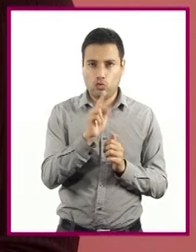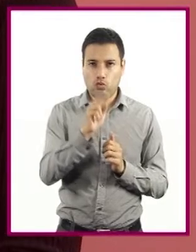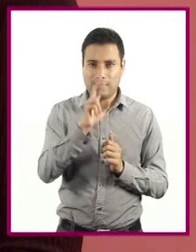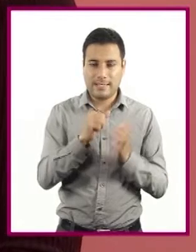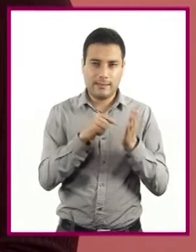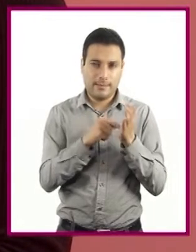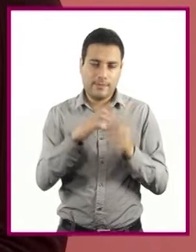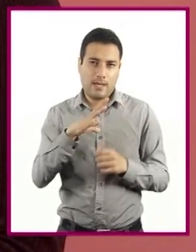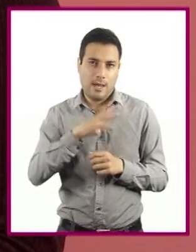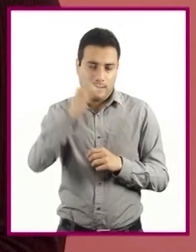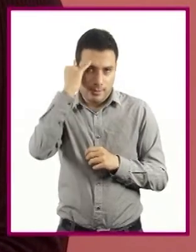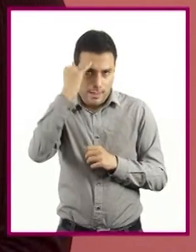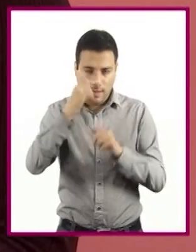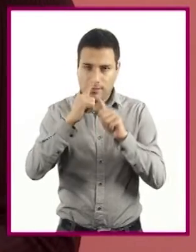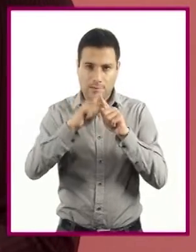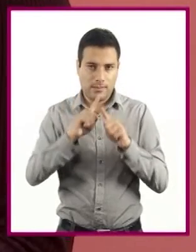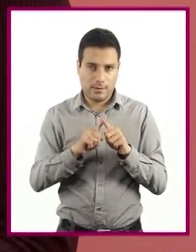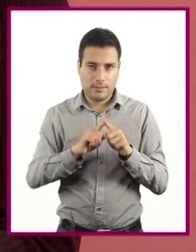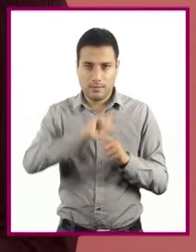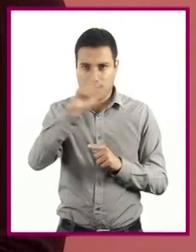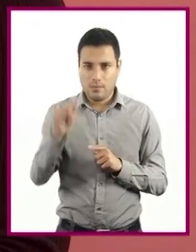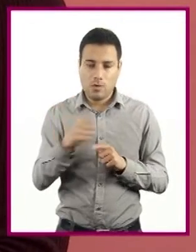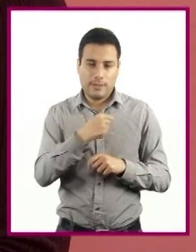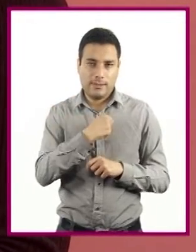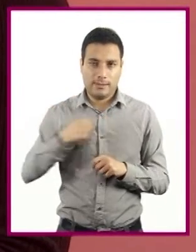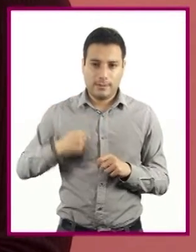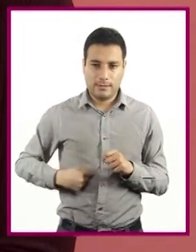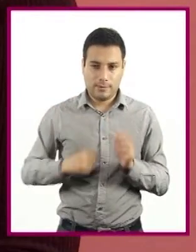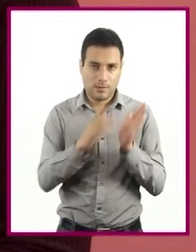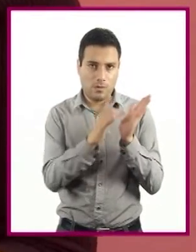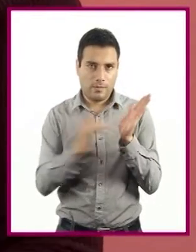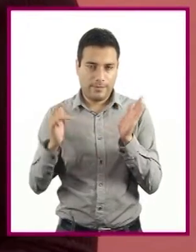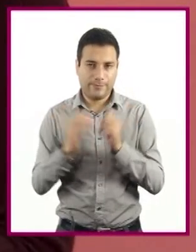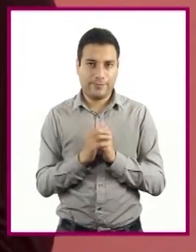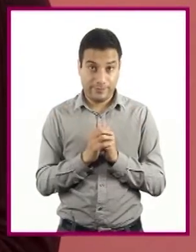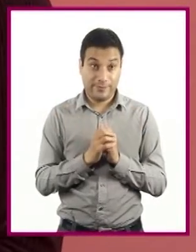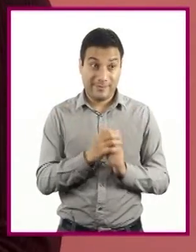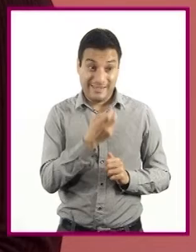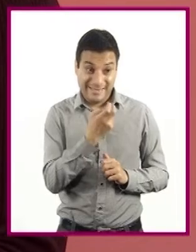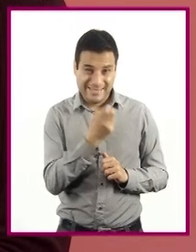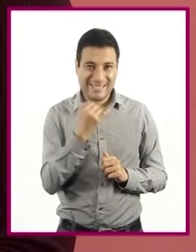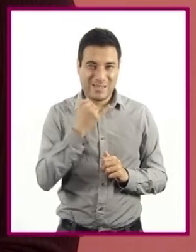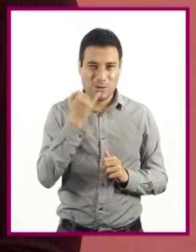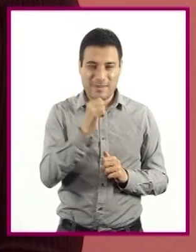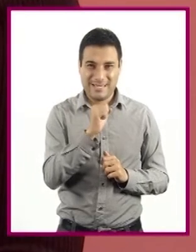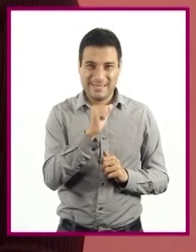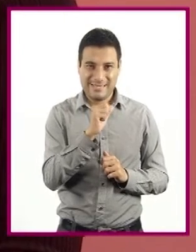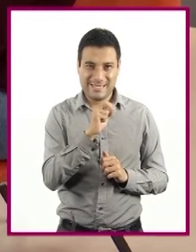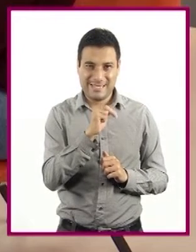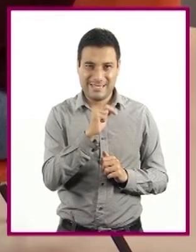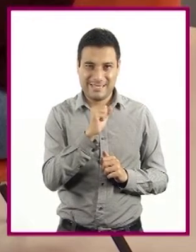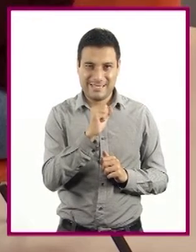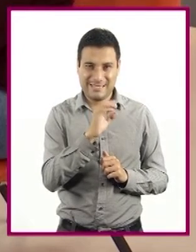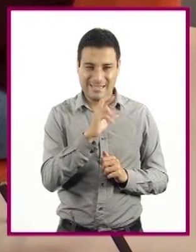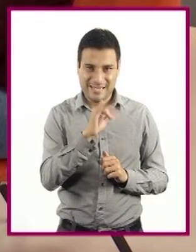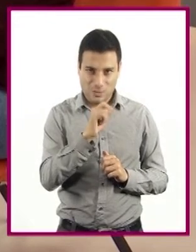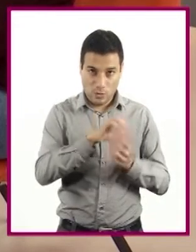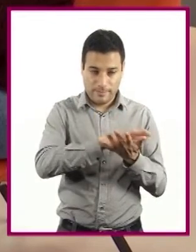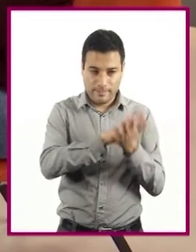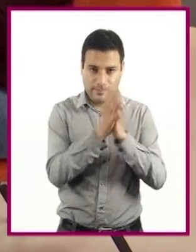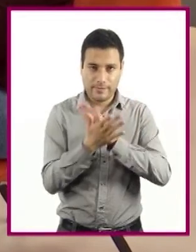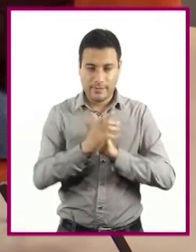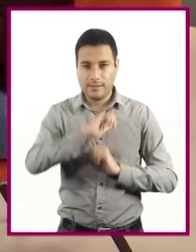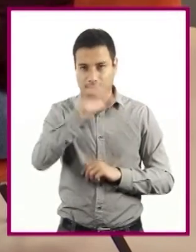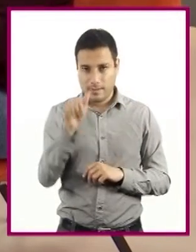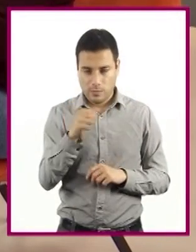concepciones novedosas para los chinos. Muchas entre ellas, traducidas del sánscrito al chino, toman la forma acostumbrada de